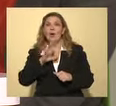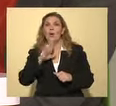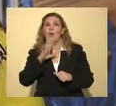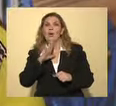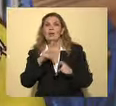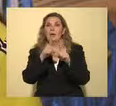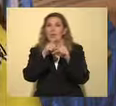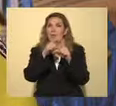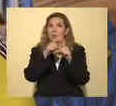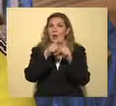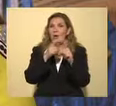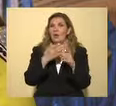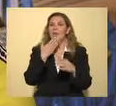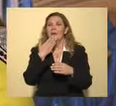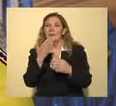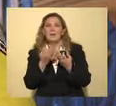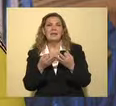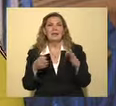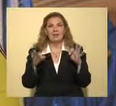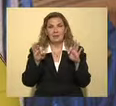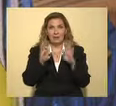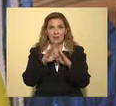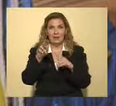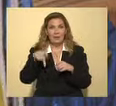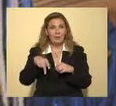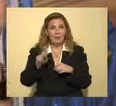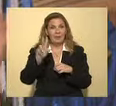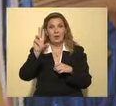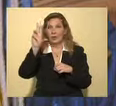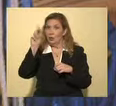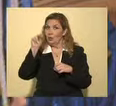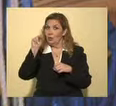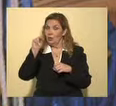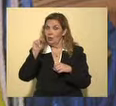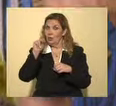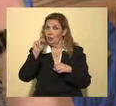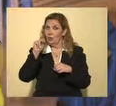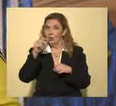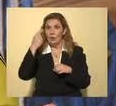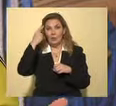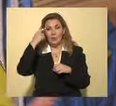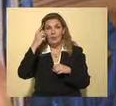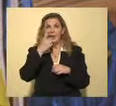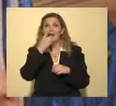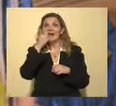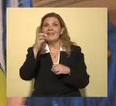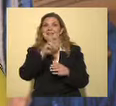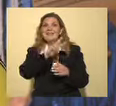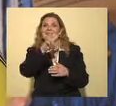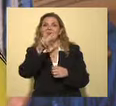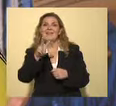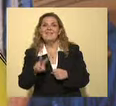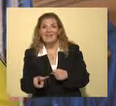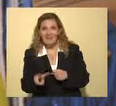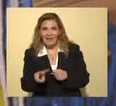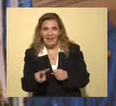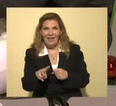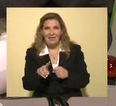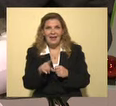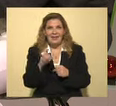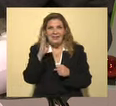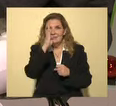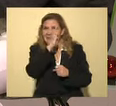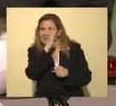chiste, comentario, eso es muy importante, pero no se vale que lo hagamos para decir una verdad disfrazada. O